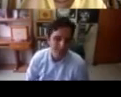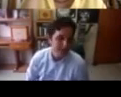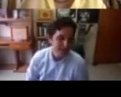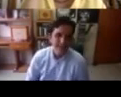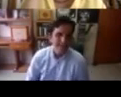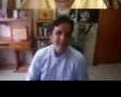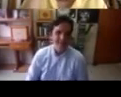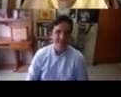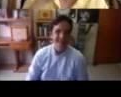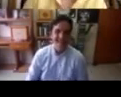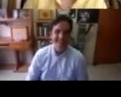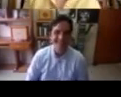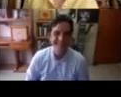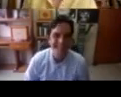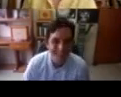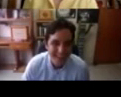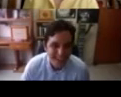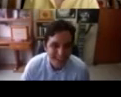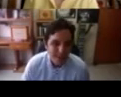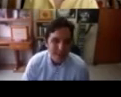Ah, muy bien. De una vez. Ahora.